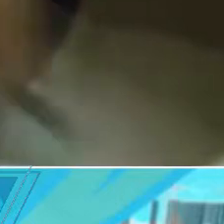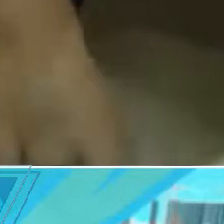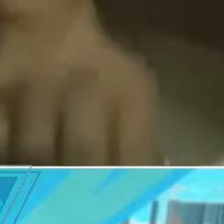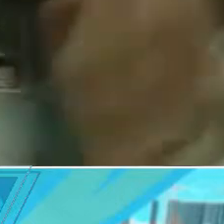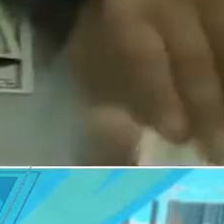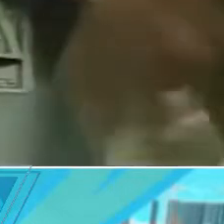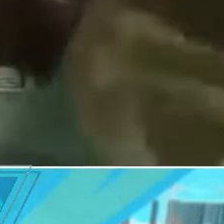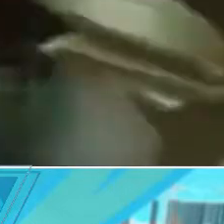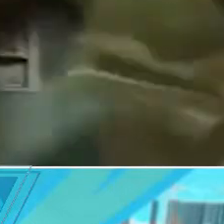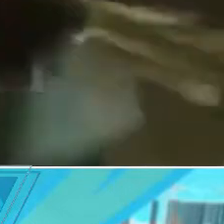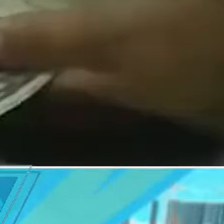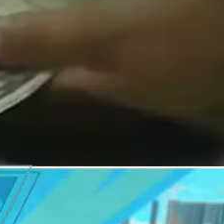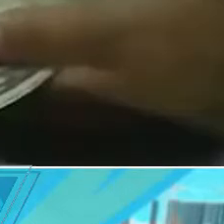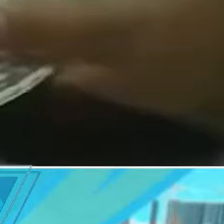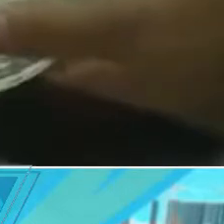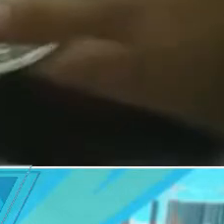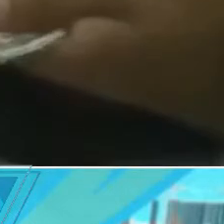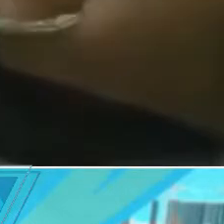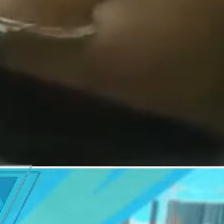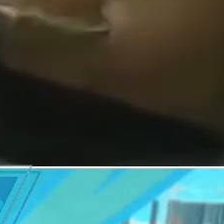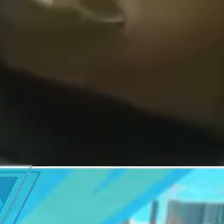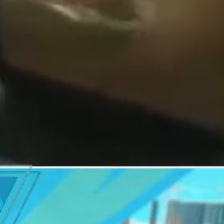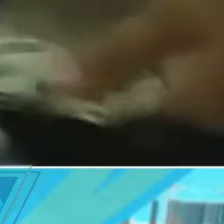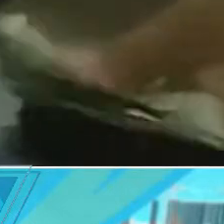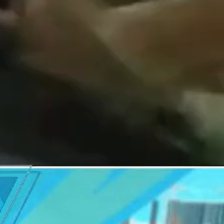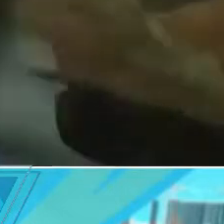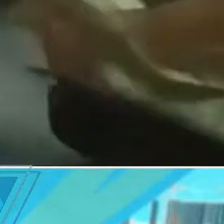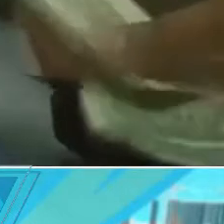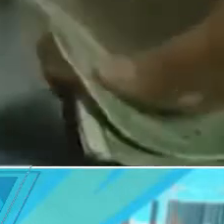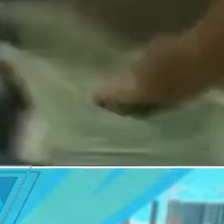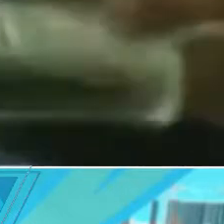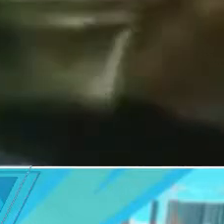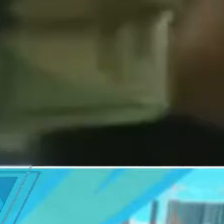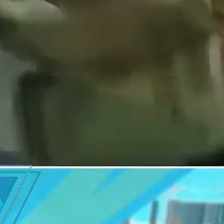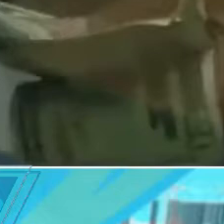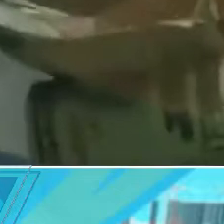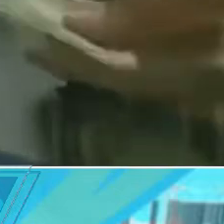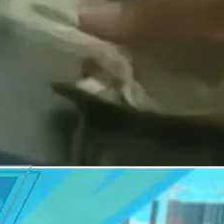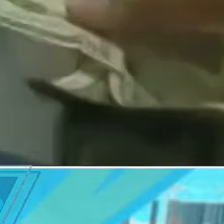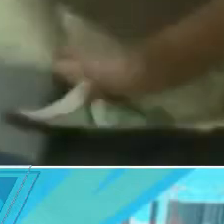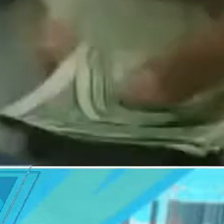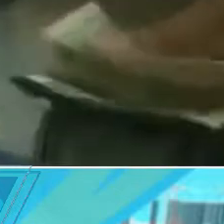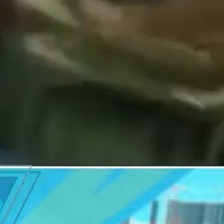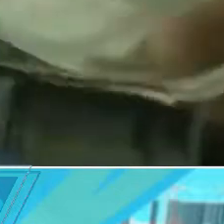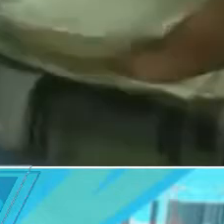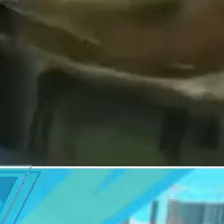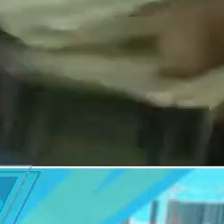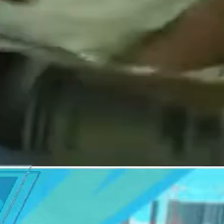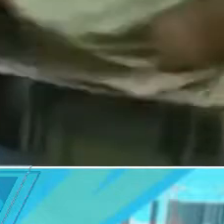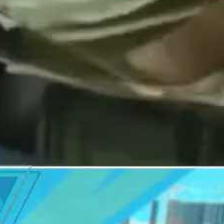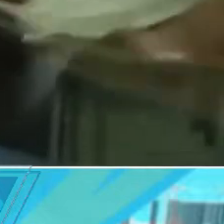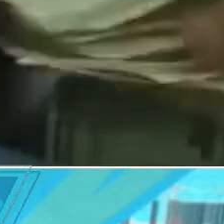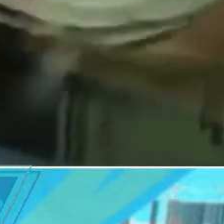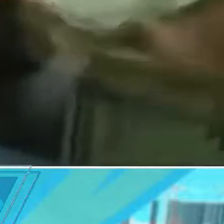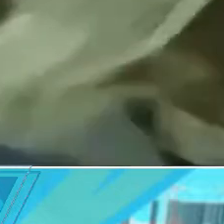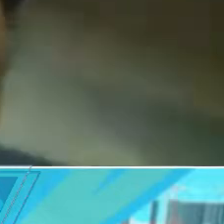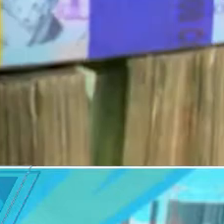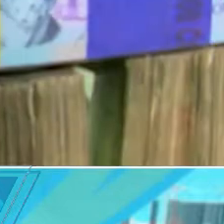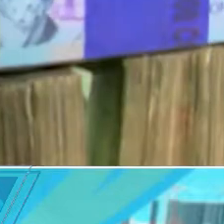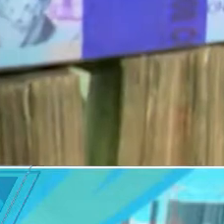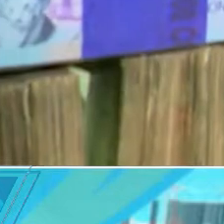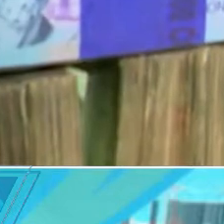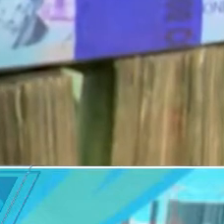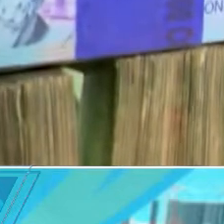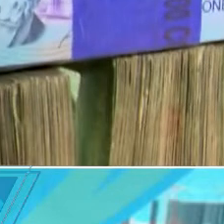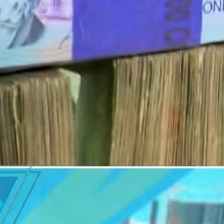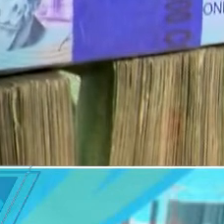crítica por una cuestión de una recesión exógena, ¿verdad? No es un problema financiero, no es un